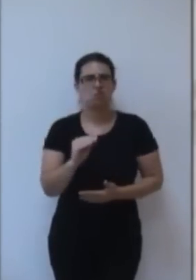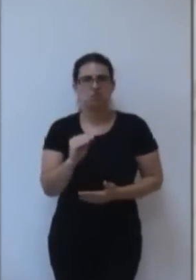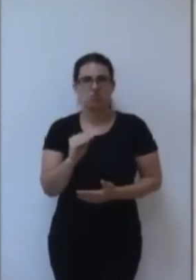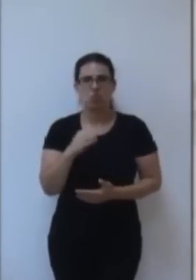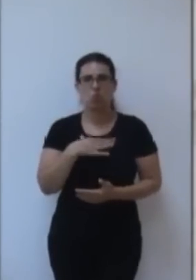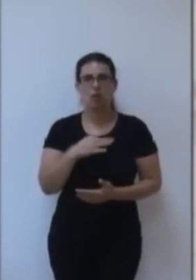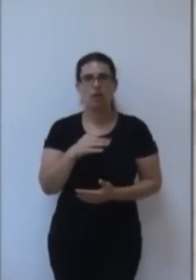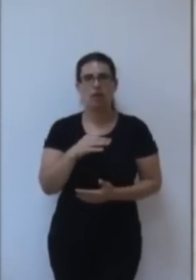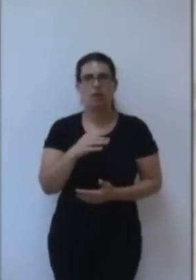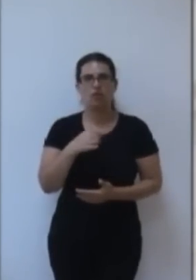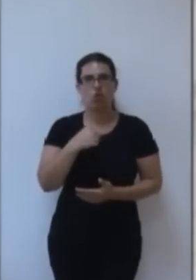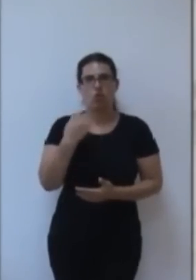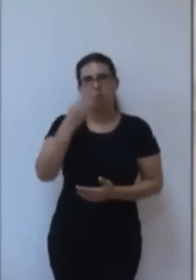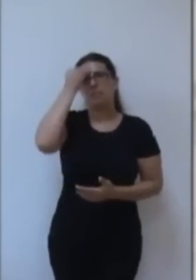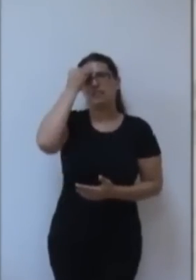30 millones de usuarios,